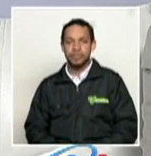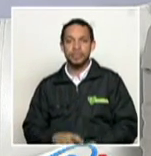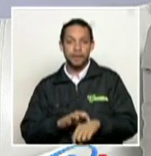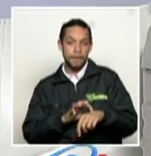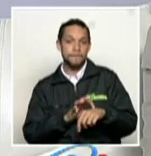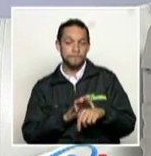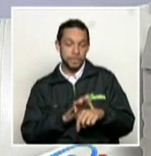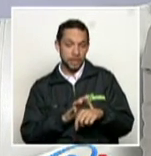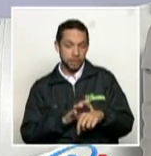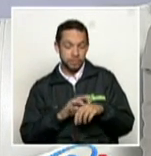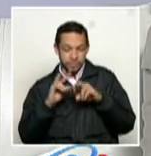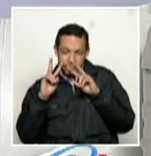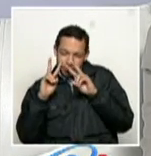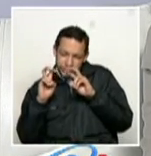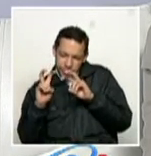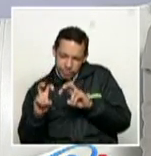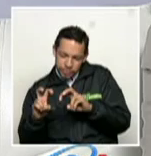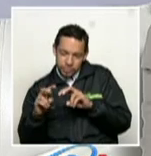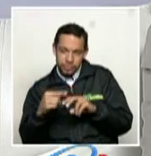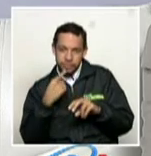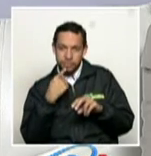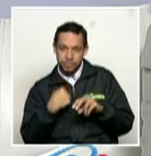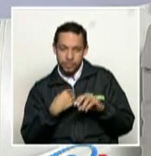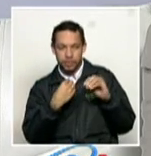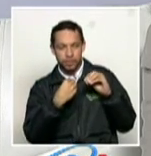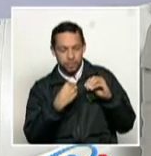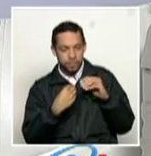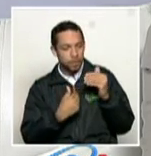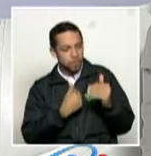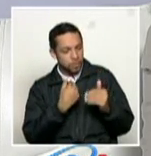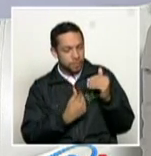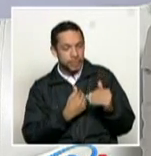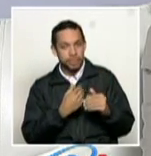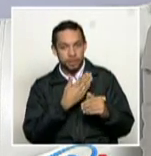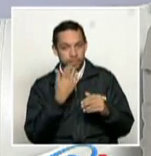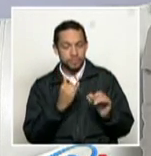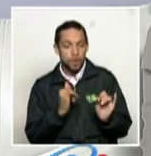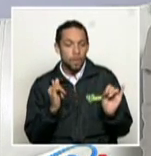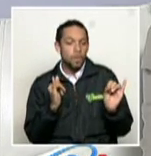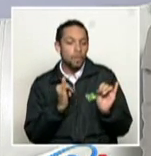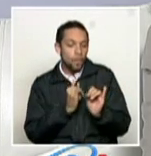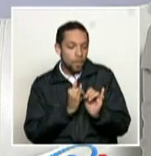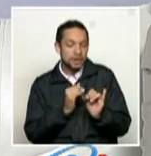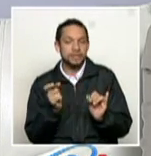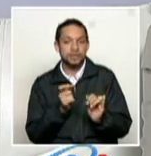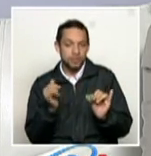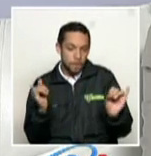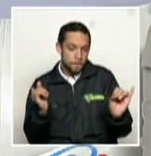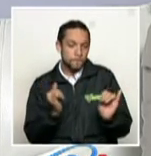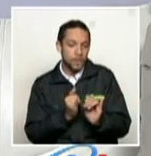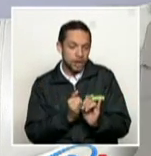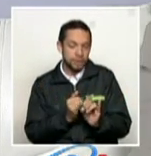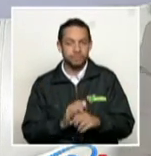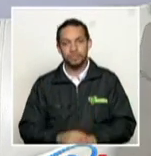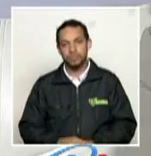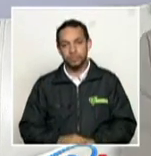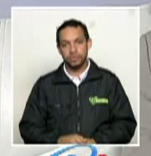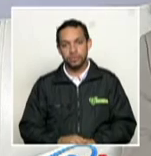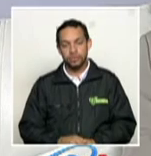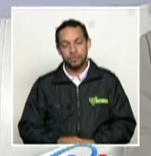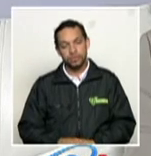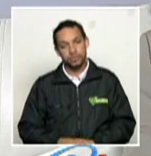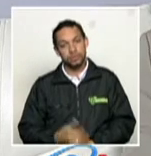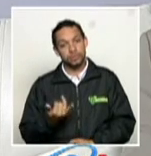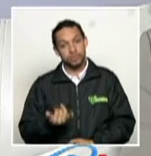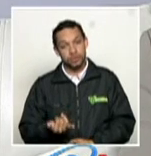último me tenía que mandar una dieta que para que rebajara 10 kilos para poder hacer una cirugía. Y resulta de que